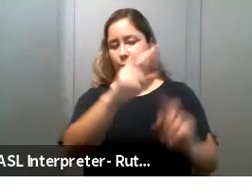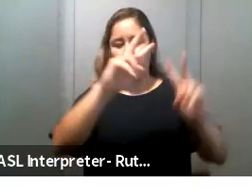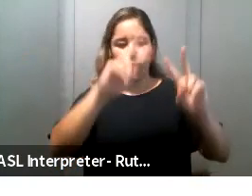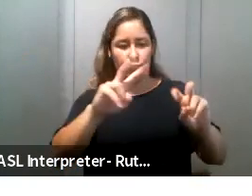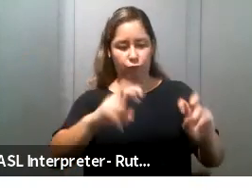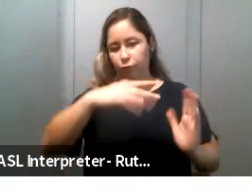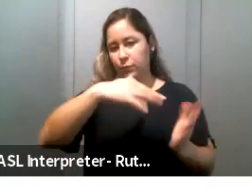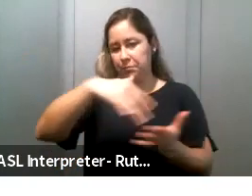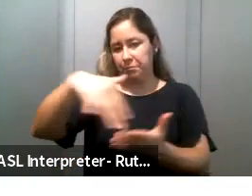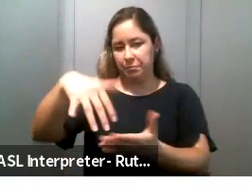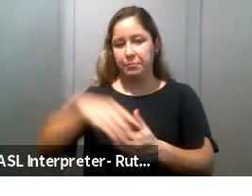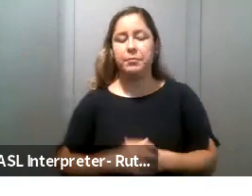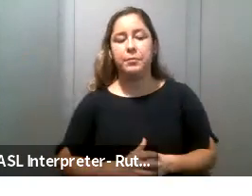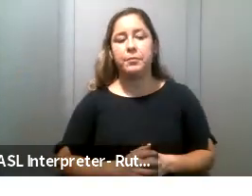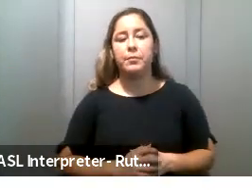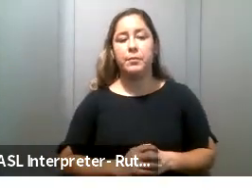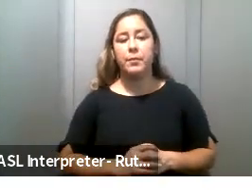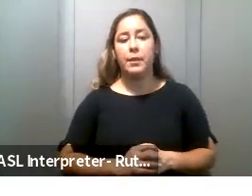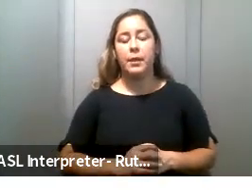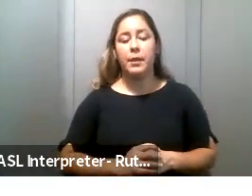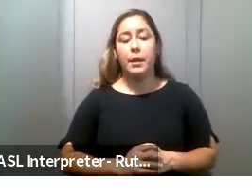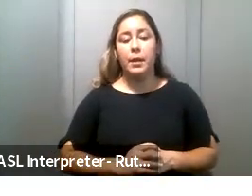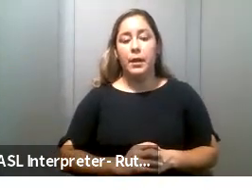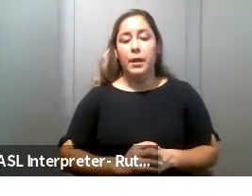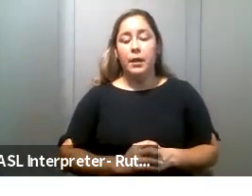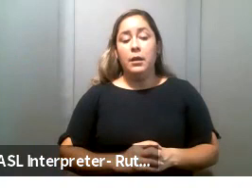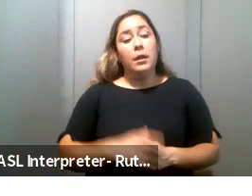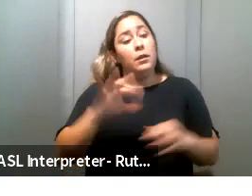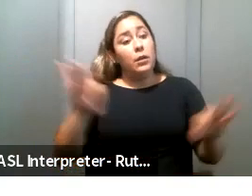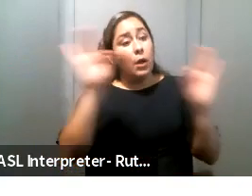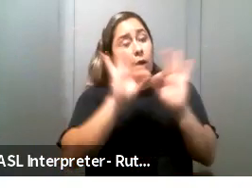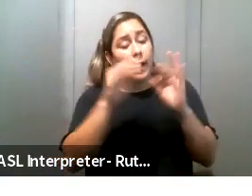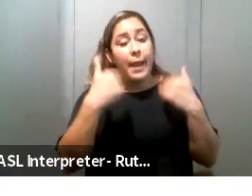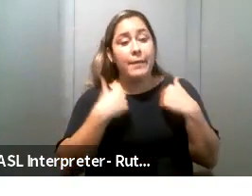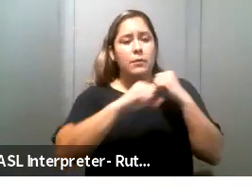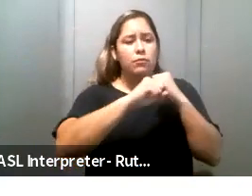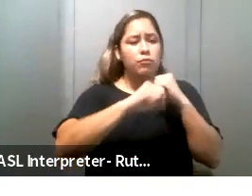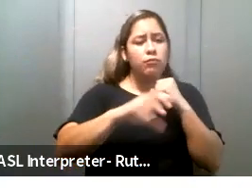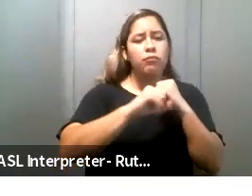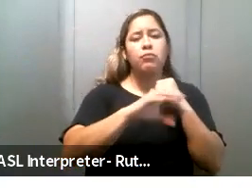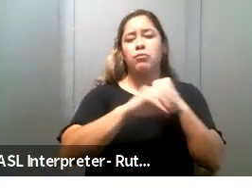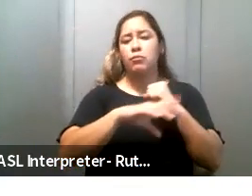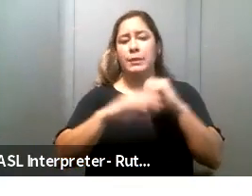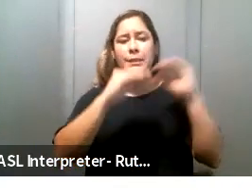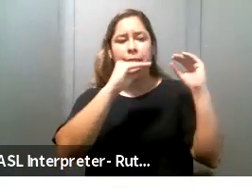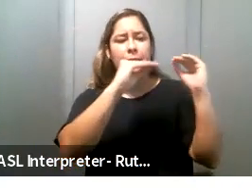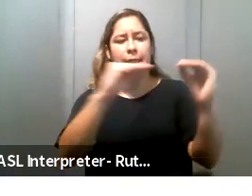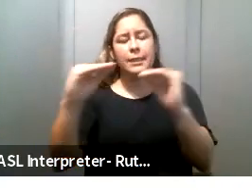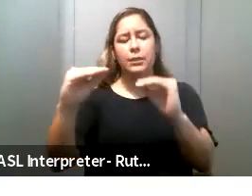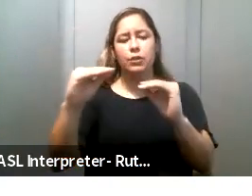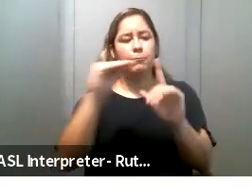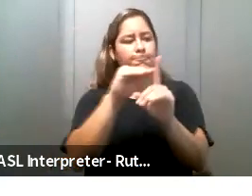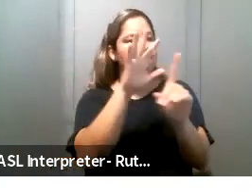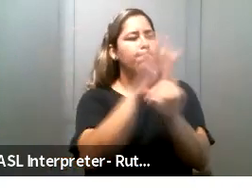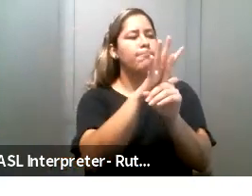interesa. También campañas para educar a la comunidad sobre lo que está pasando en la detención de inmigración, lo